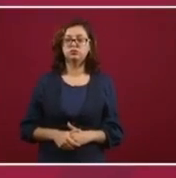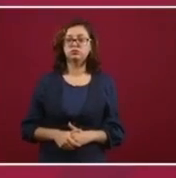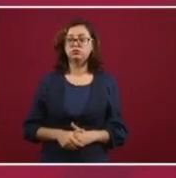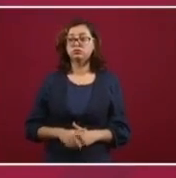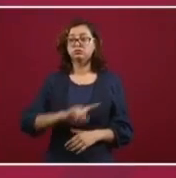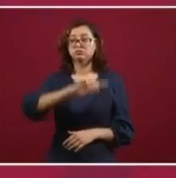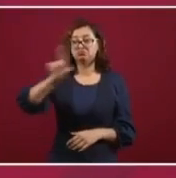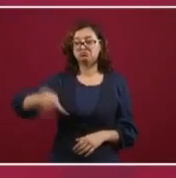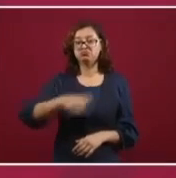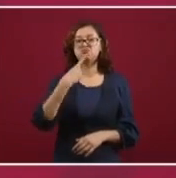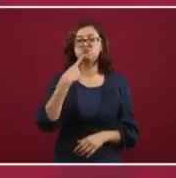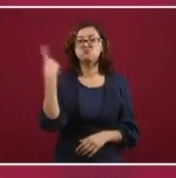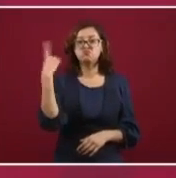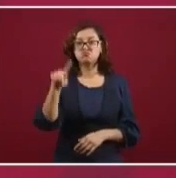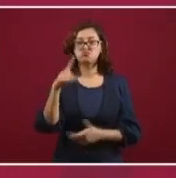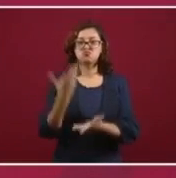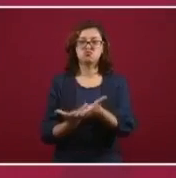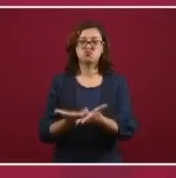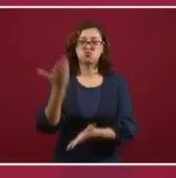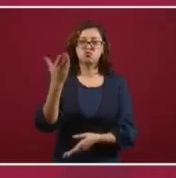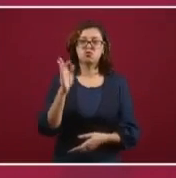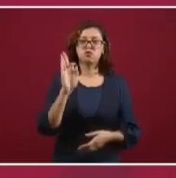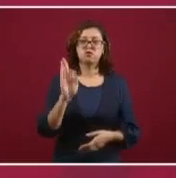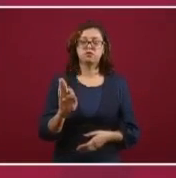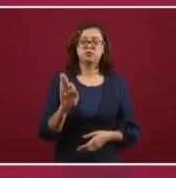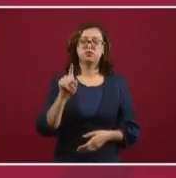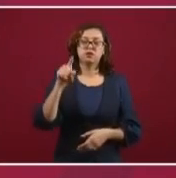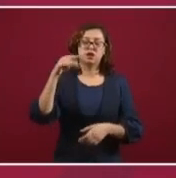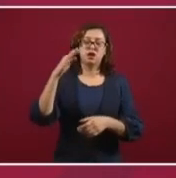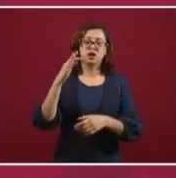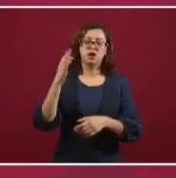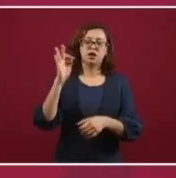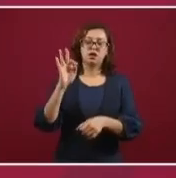disposición de la Fiscalía Electoral.